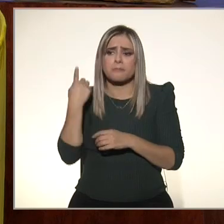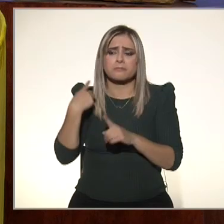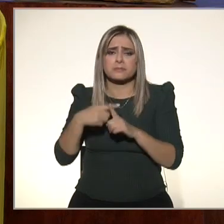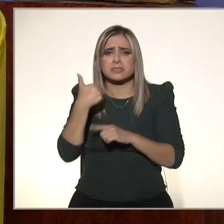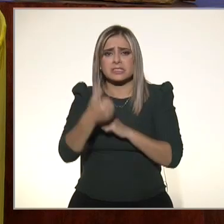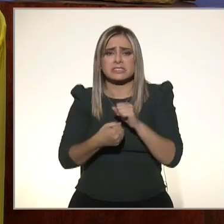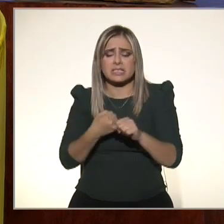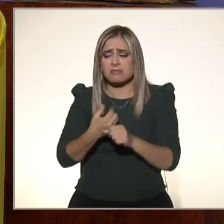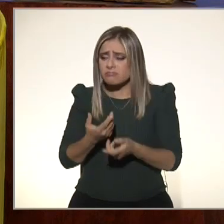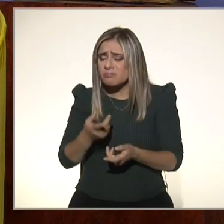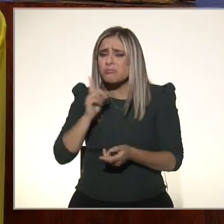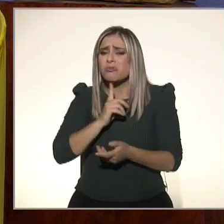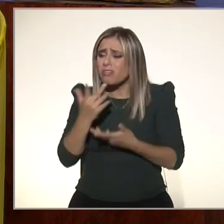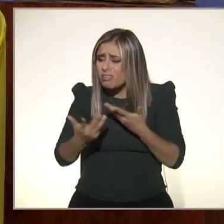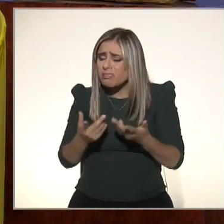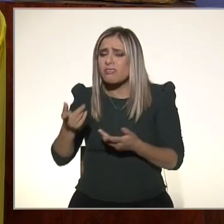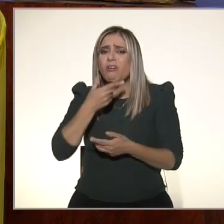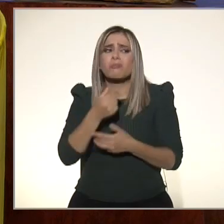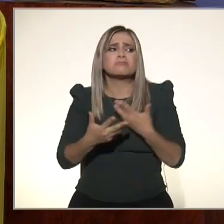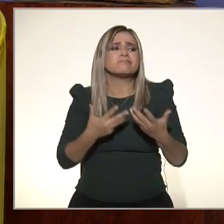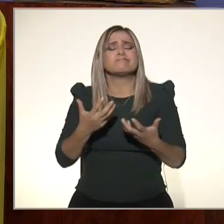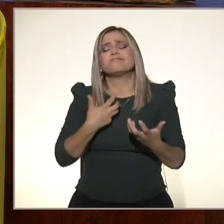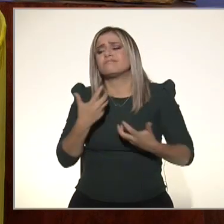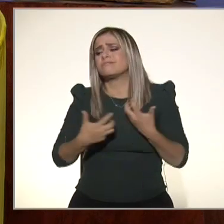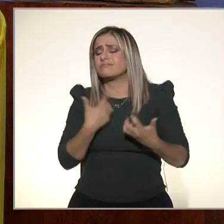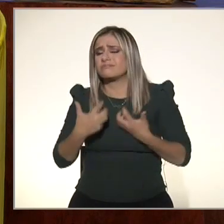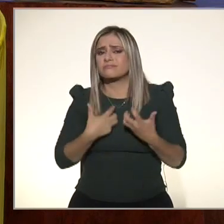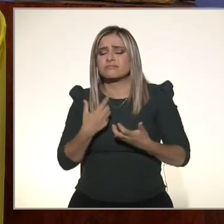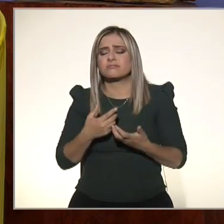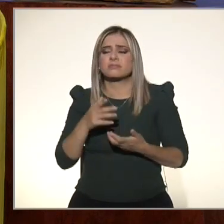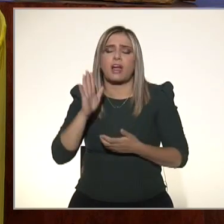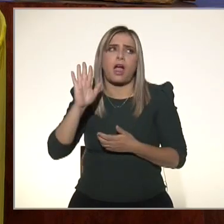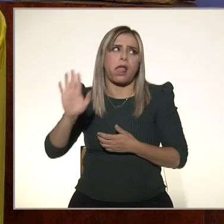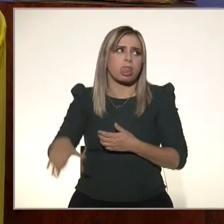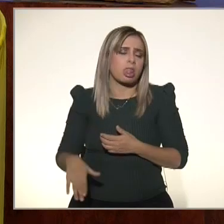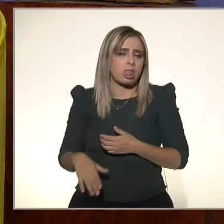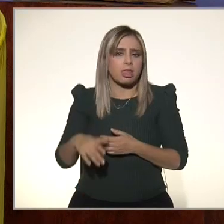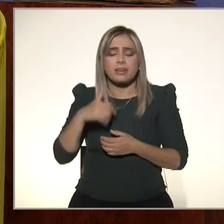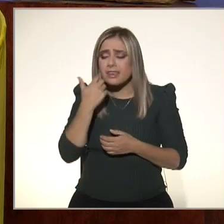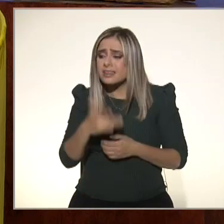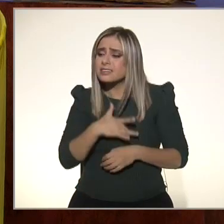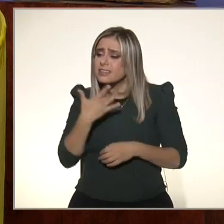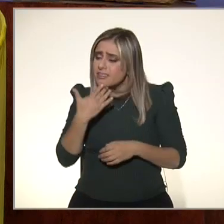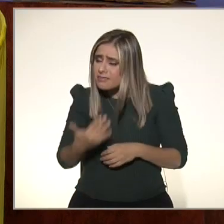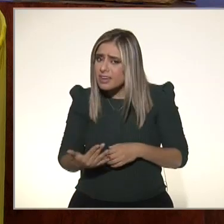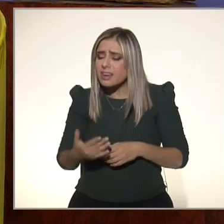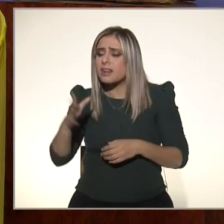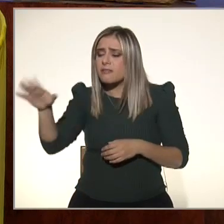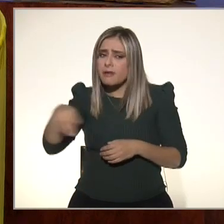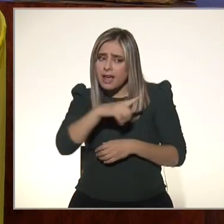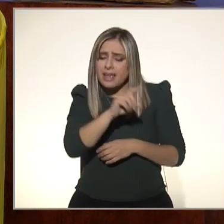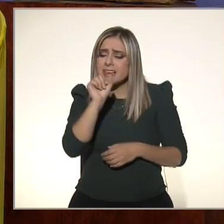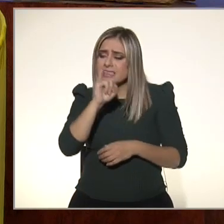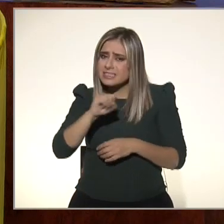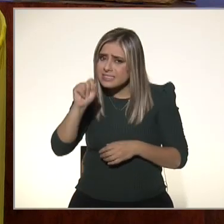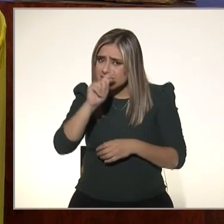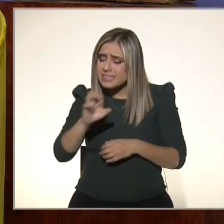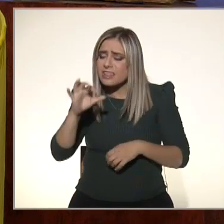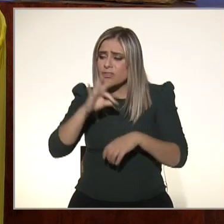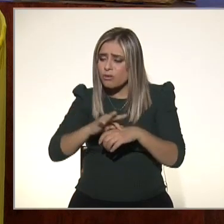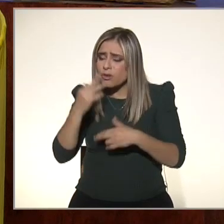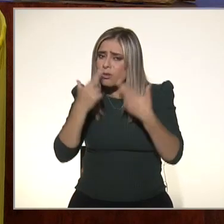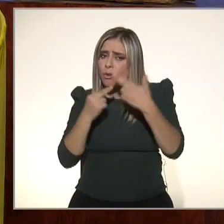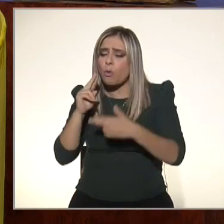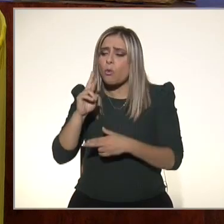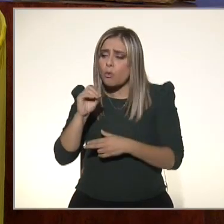6 años. Espera hasta que él se sienta bien, pero ha buscado verlo de manera institucional en el ISSSTE para que lo revise un